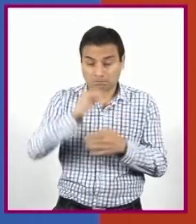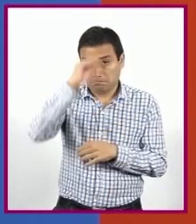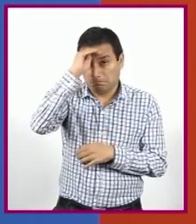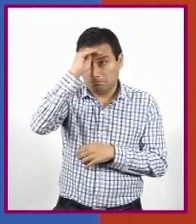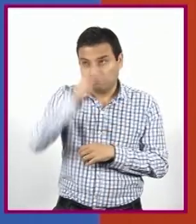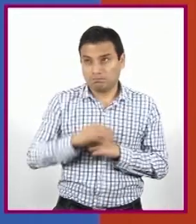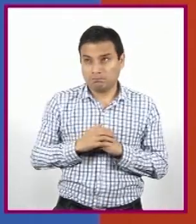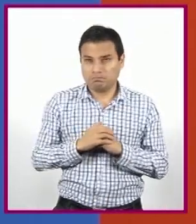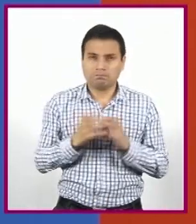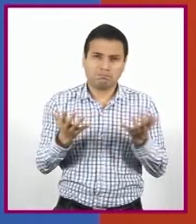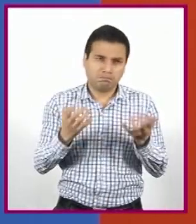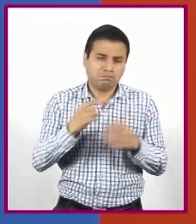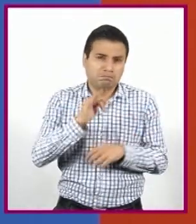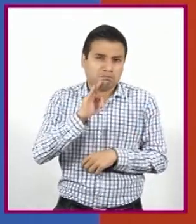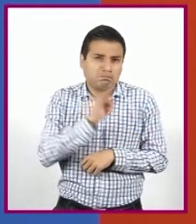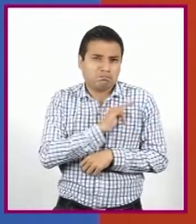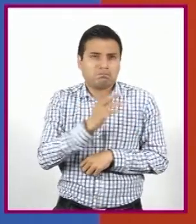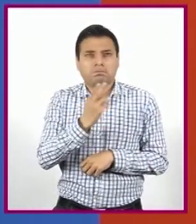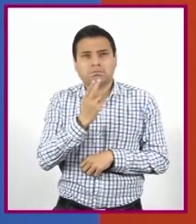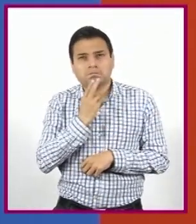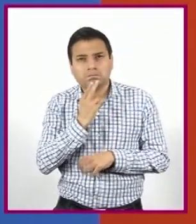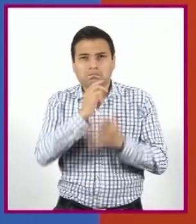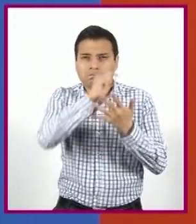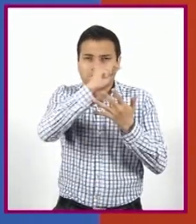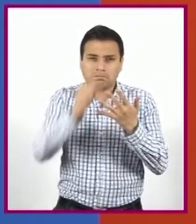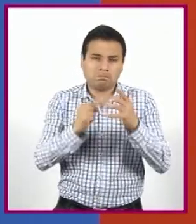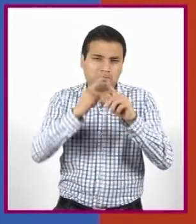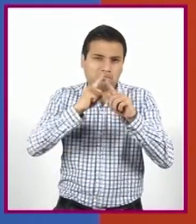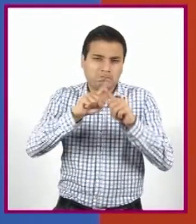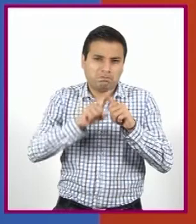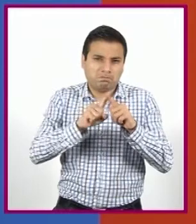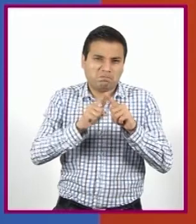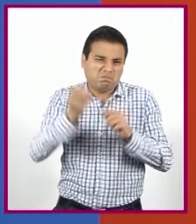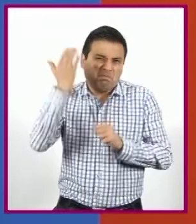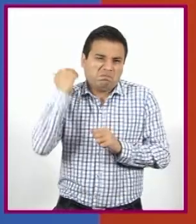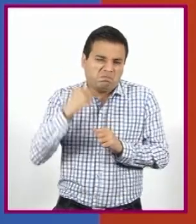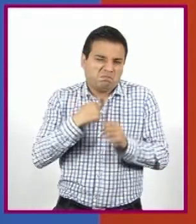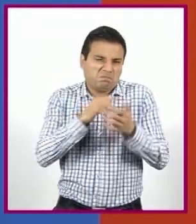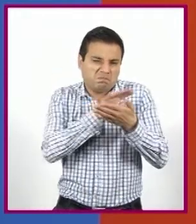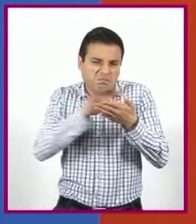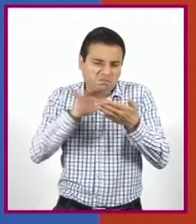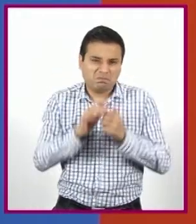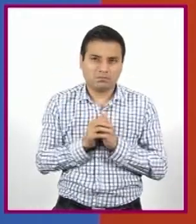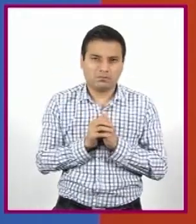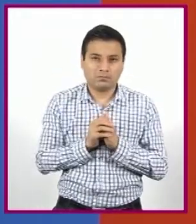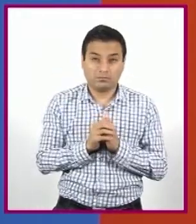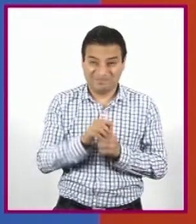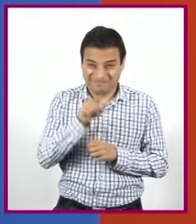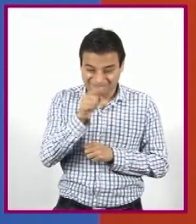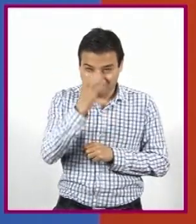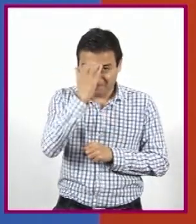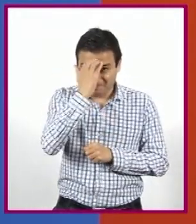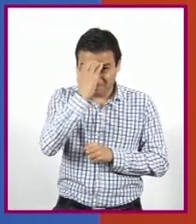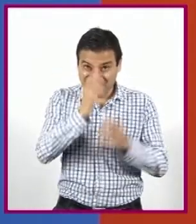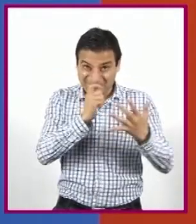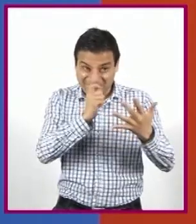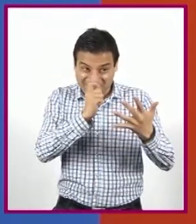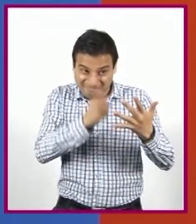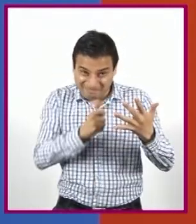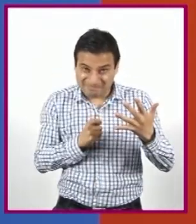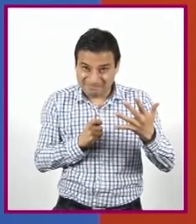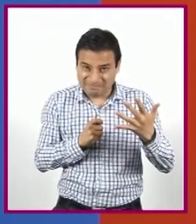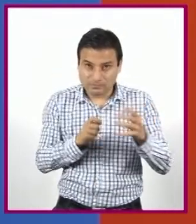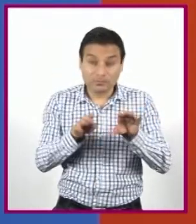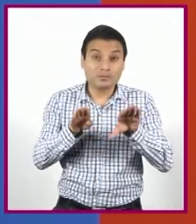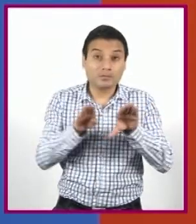las que han observado a lo largo de sus lecturas, pero no les resulta claro cuáles son esas marcas ni la forma